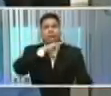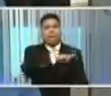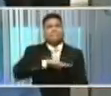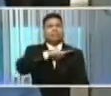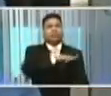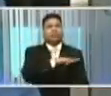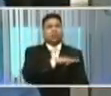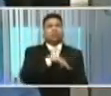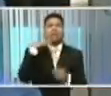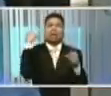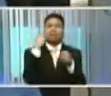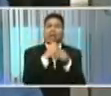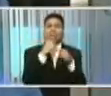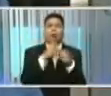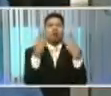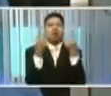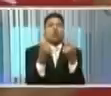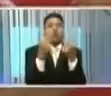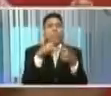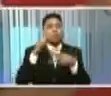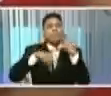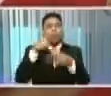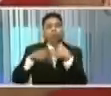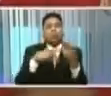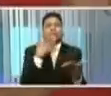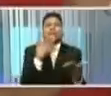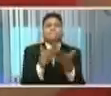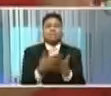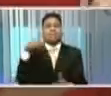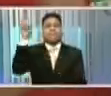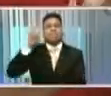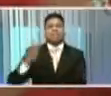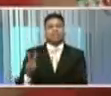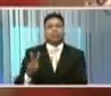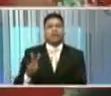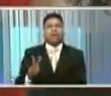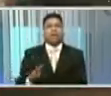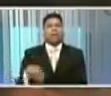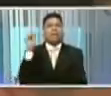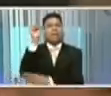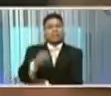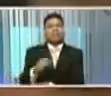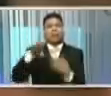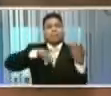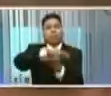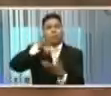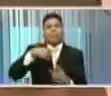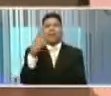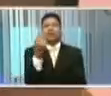tareas económicas productivas que exige la patria para derrotar la guerra económica.